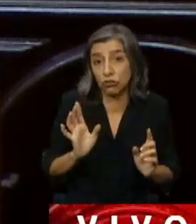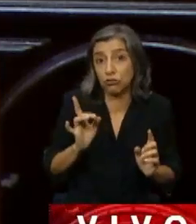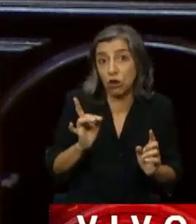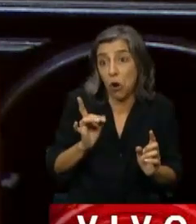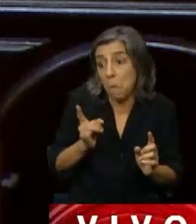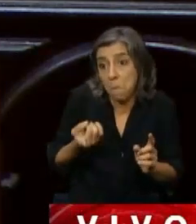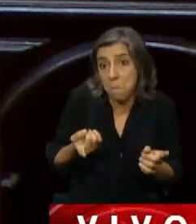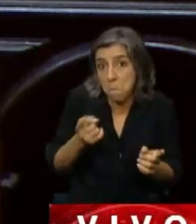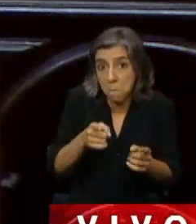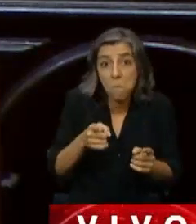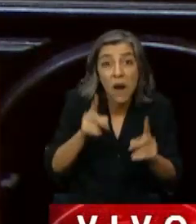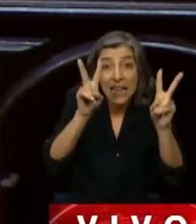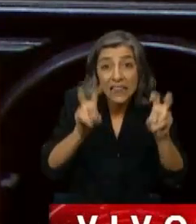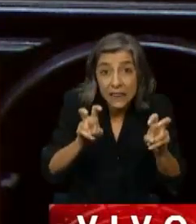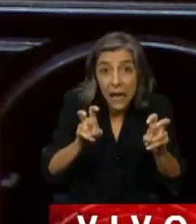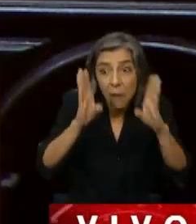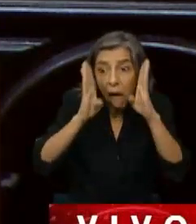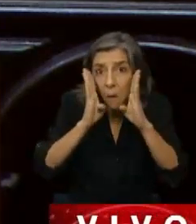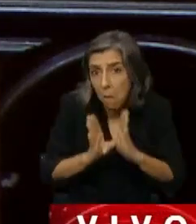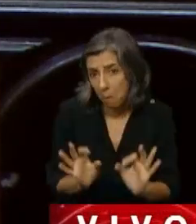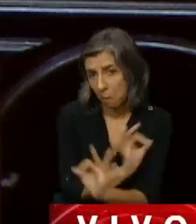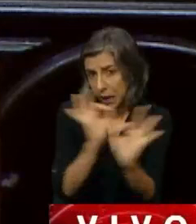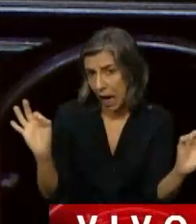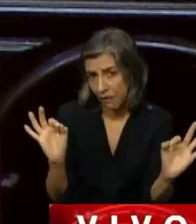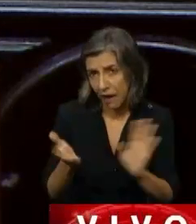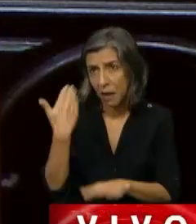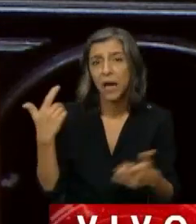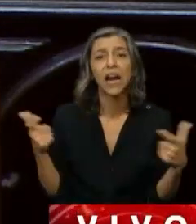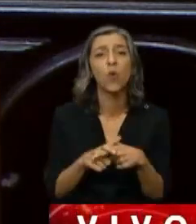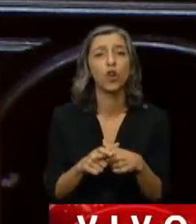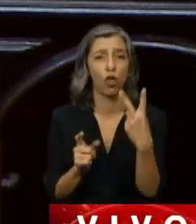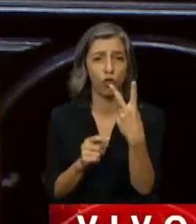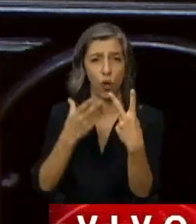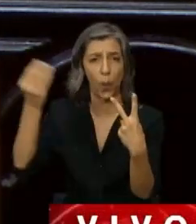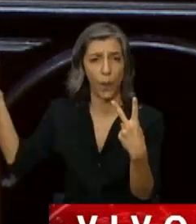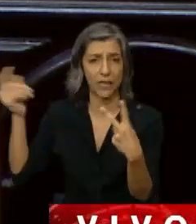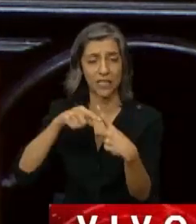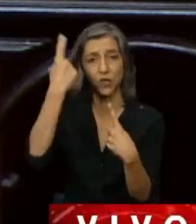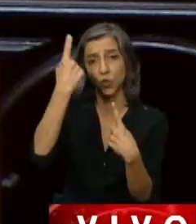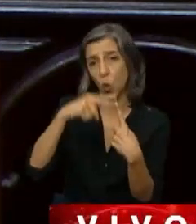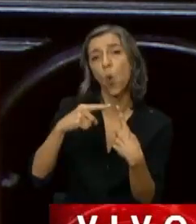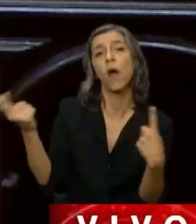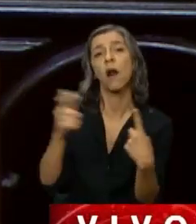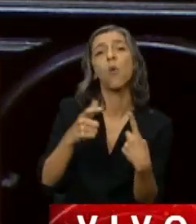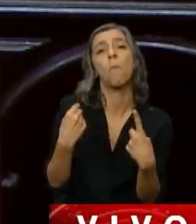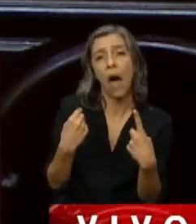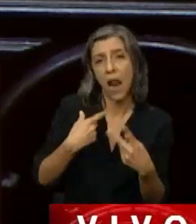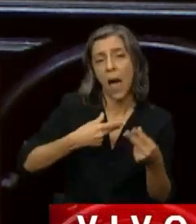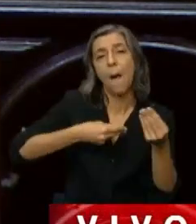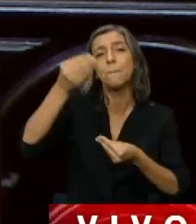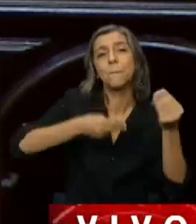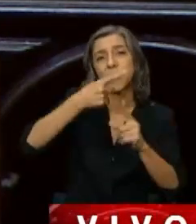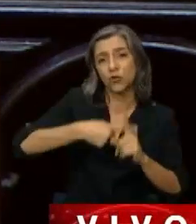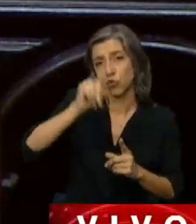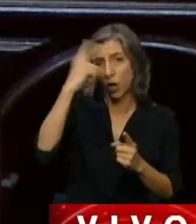veces desde que se inició el nuevo periodo parlamentario. Una vez para dejarnos sin presupuesto nacional a la sociedad argentina y